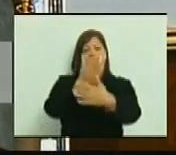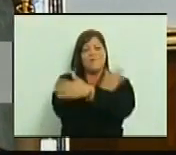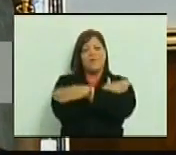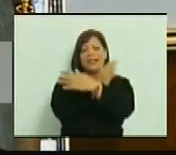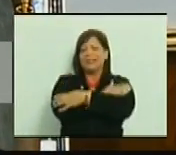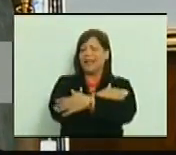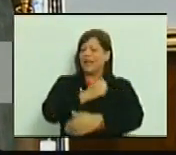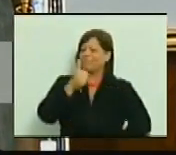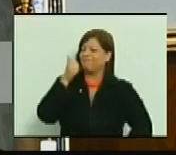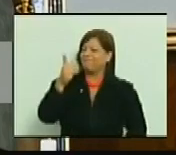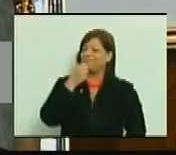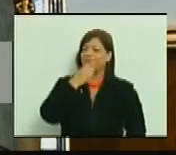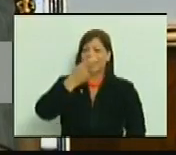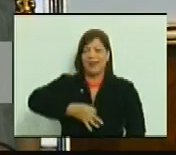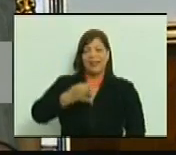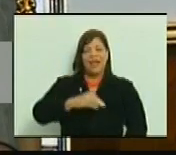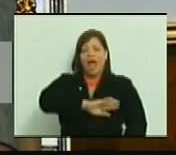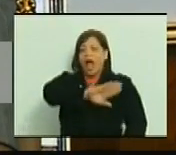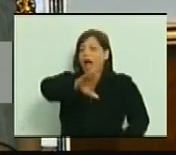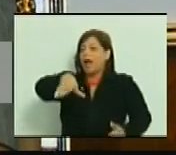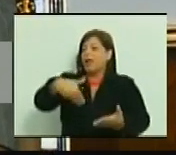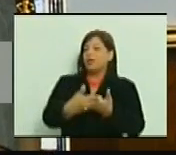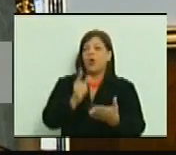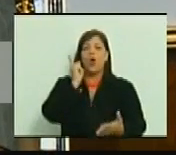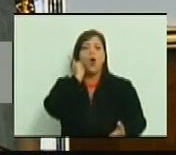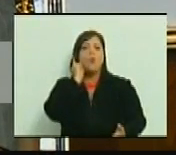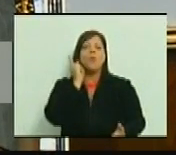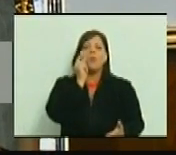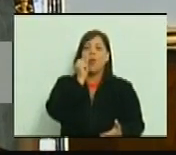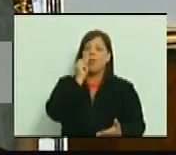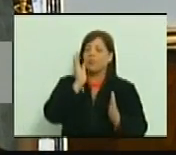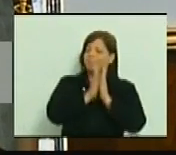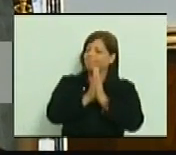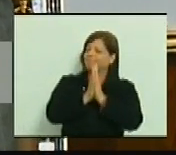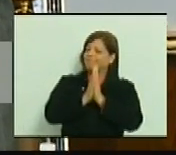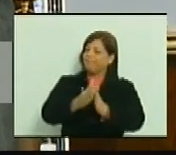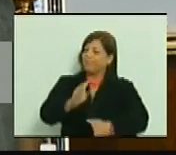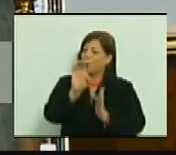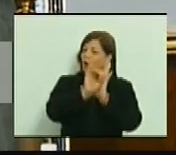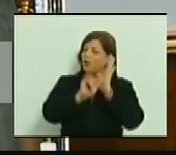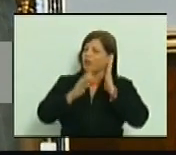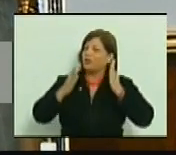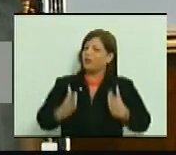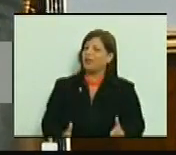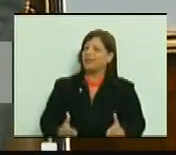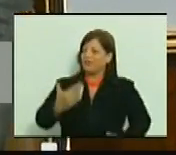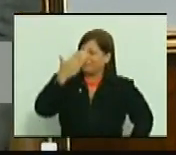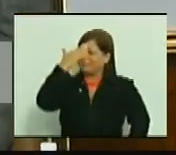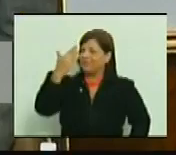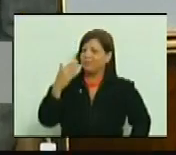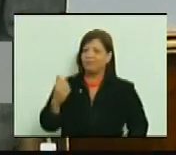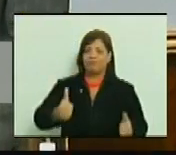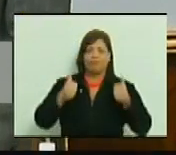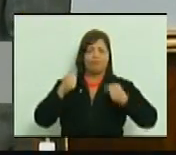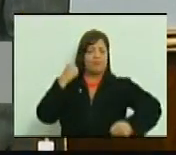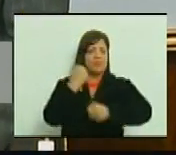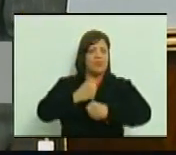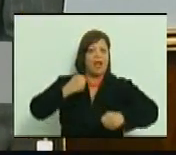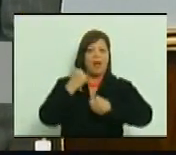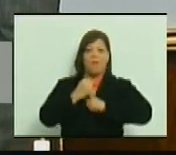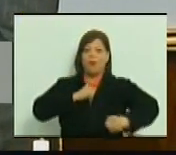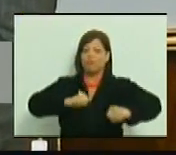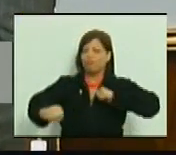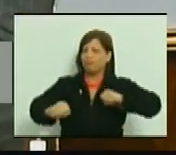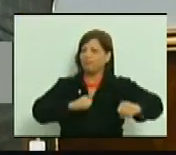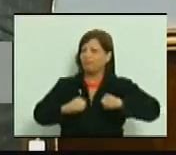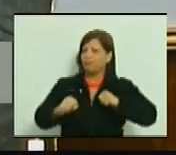felicitarlos de verdad a todos y a todas, las y los constituyentes, por el extraordinario trabajo que ha hecho la